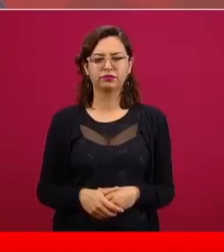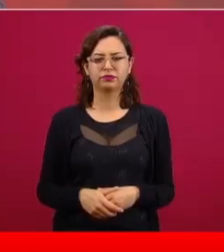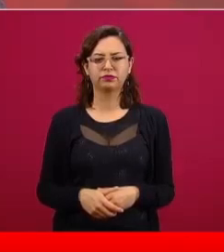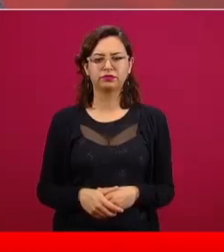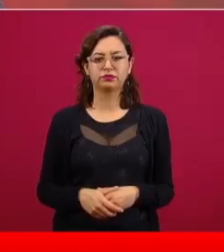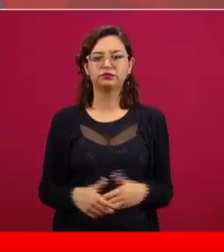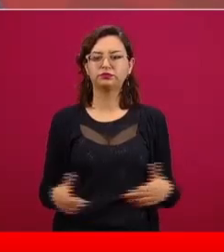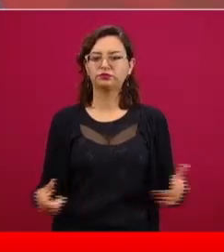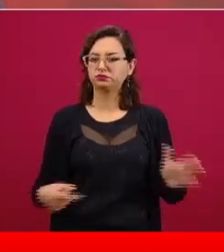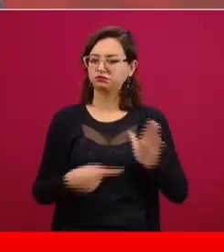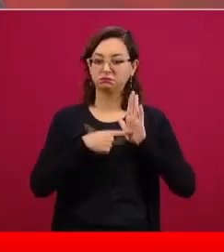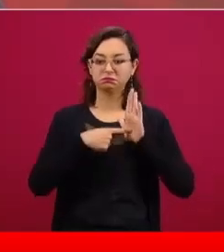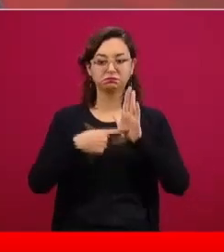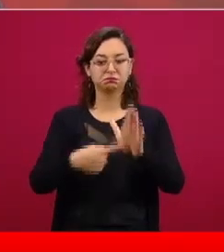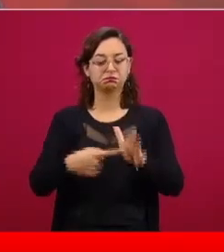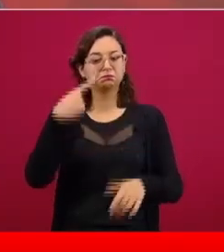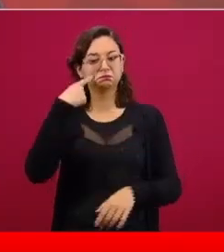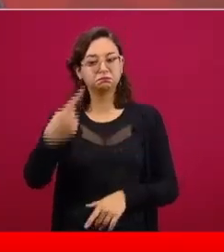de manifiesto